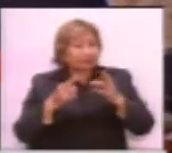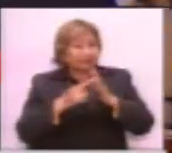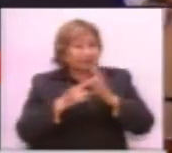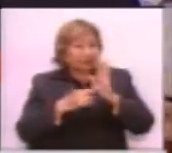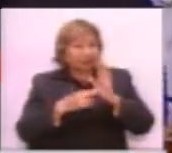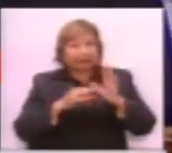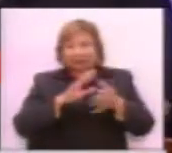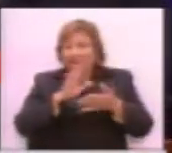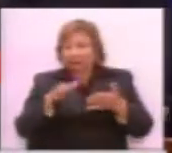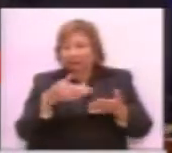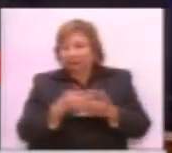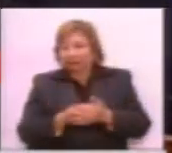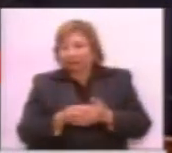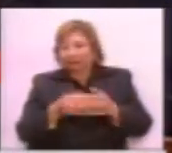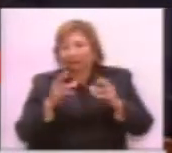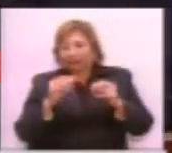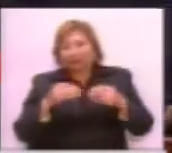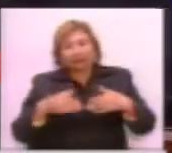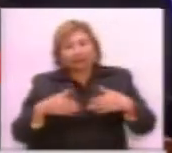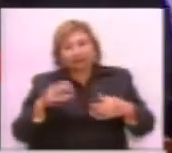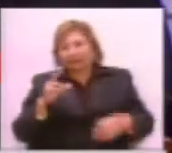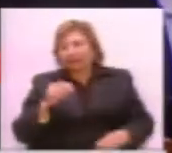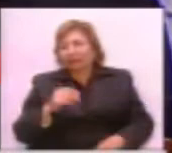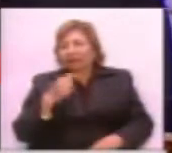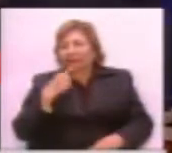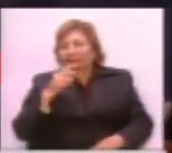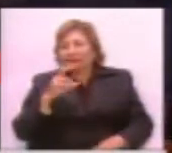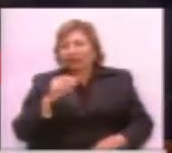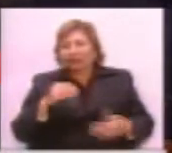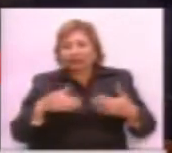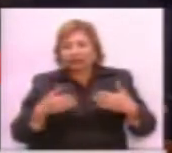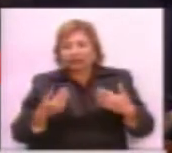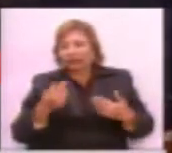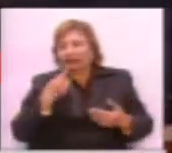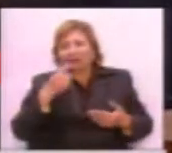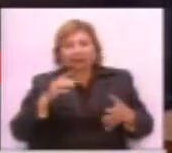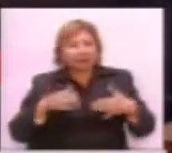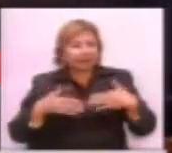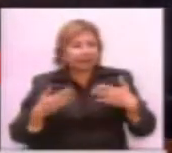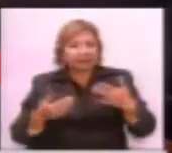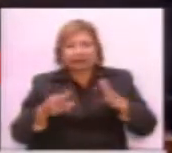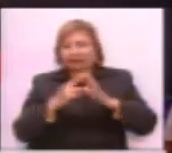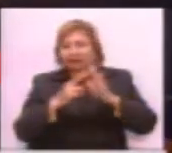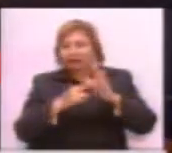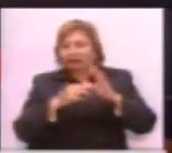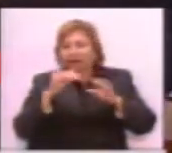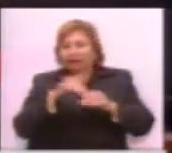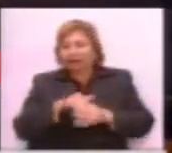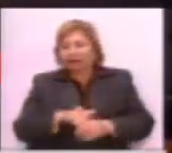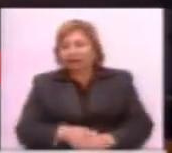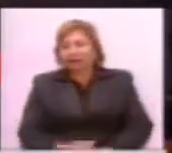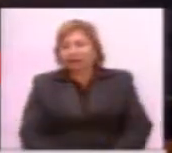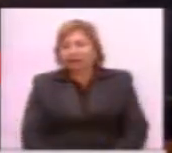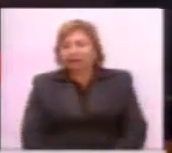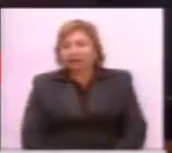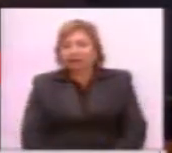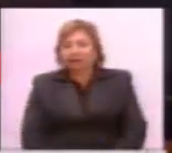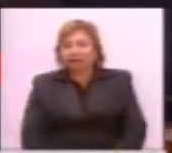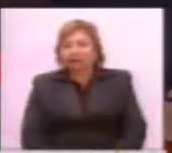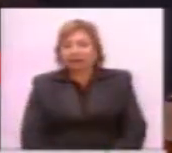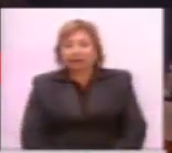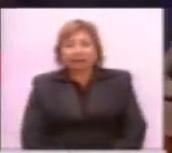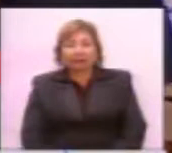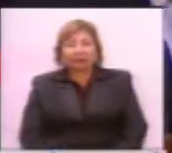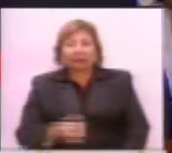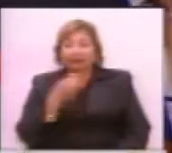electoral completa? No, señor. Así no se puede hacer una reforma electoral completa. Y qué